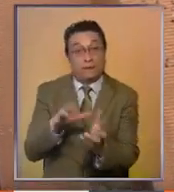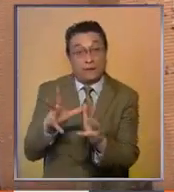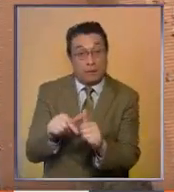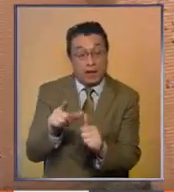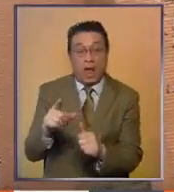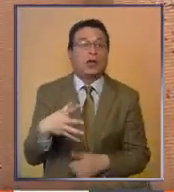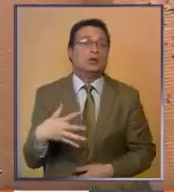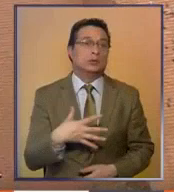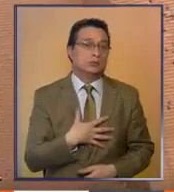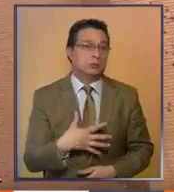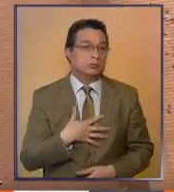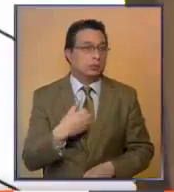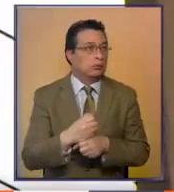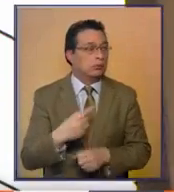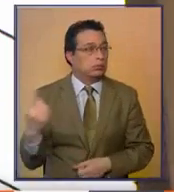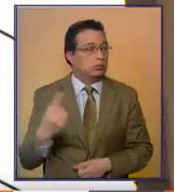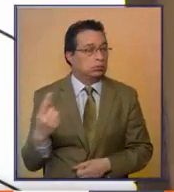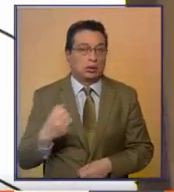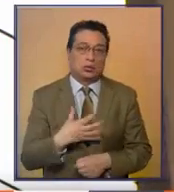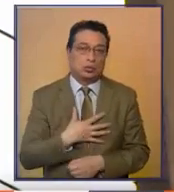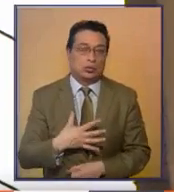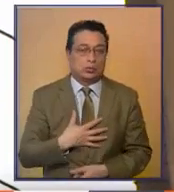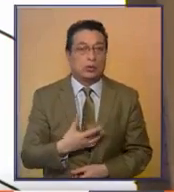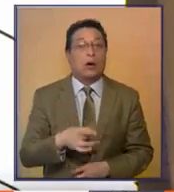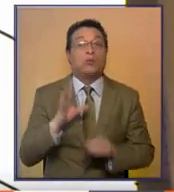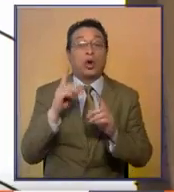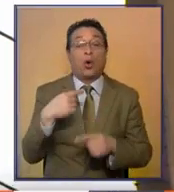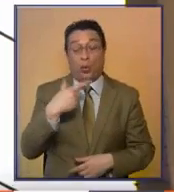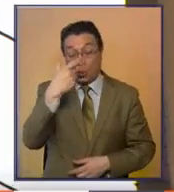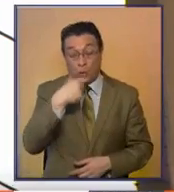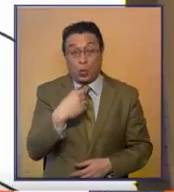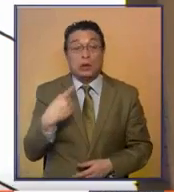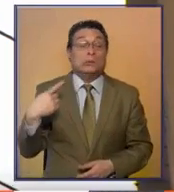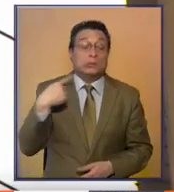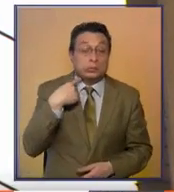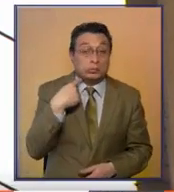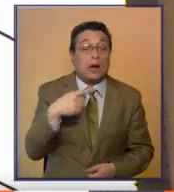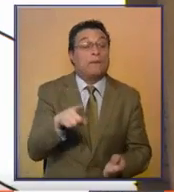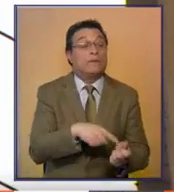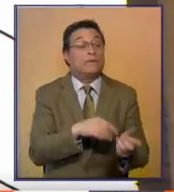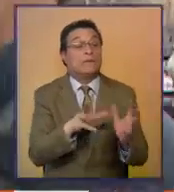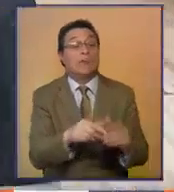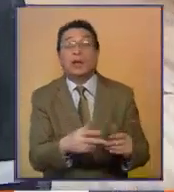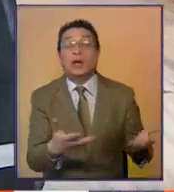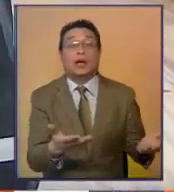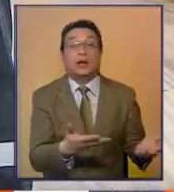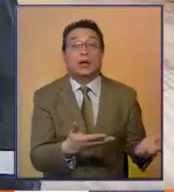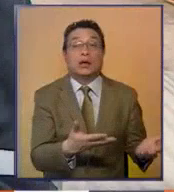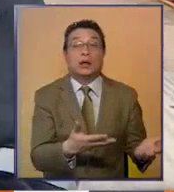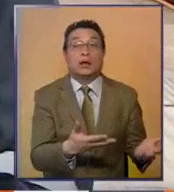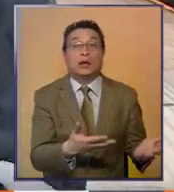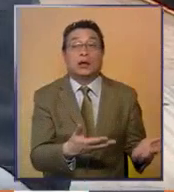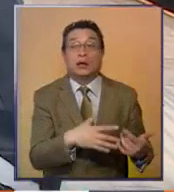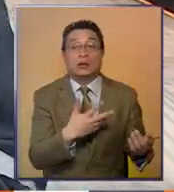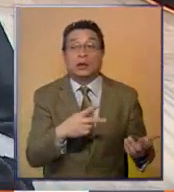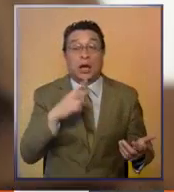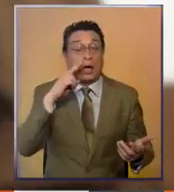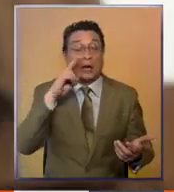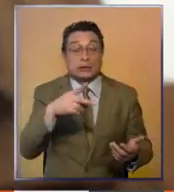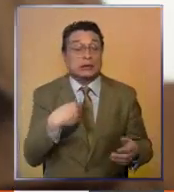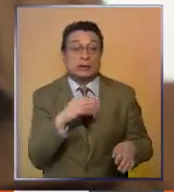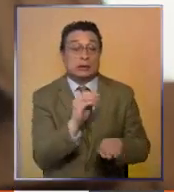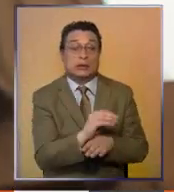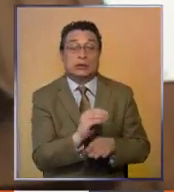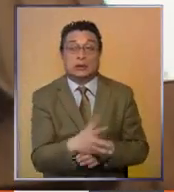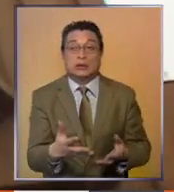siente temor por lo que hace. Si le pasa algo a uno, la familia queda sin el sustento.